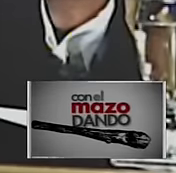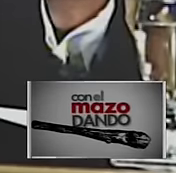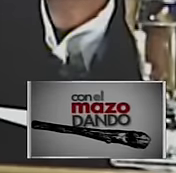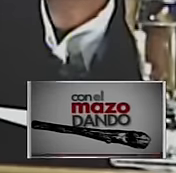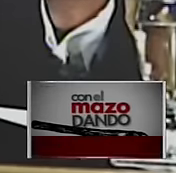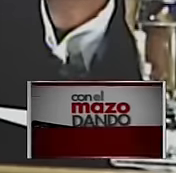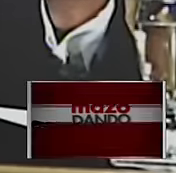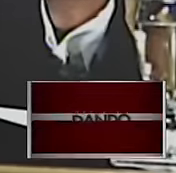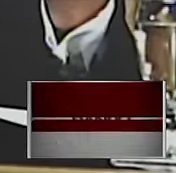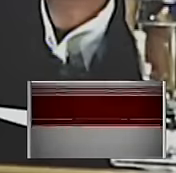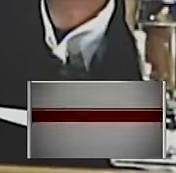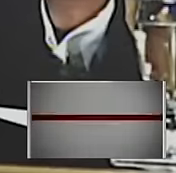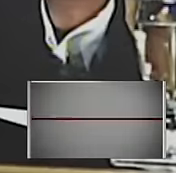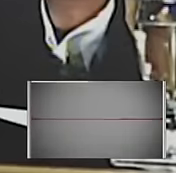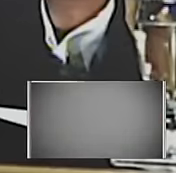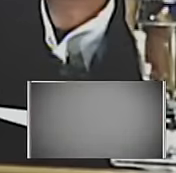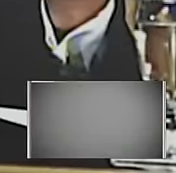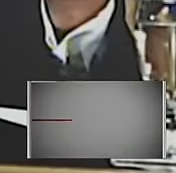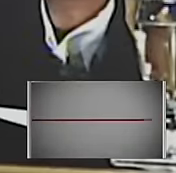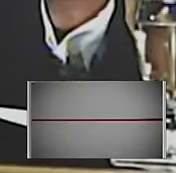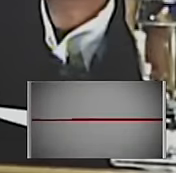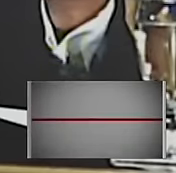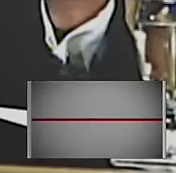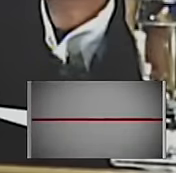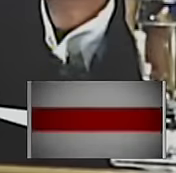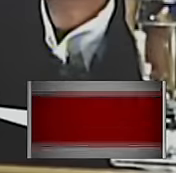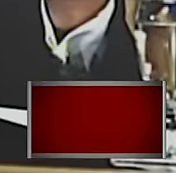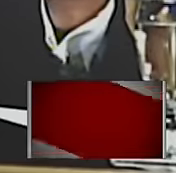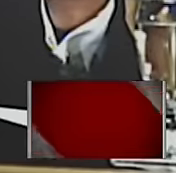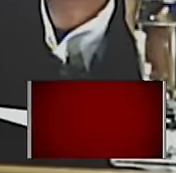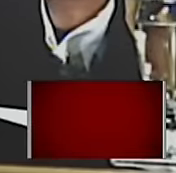amenazas directas. Tu hermano vive aquí, tu familia vive allá.